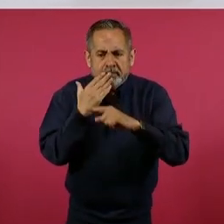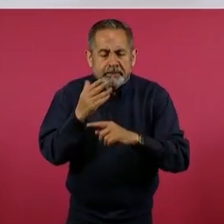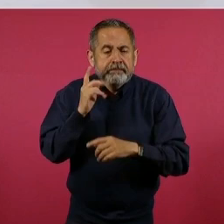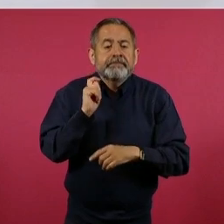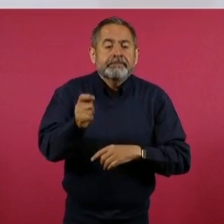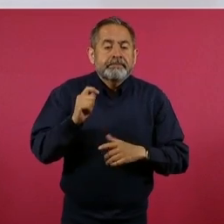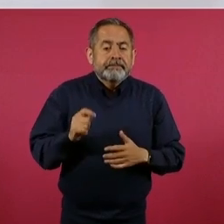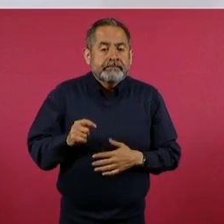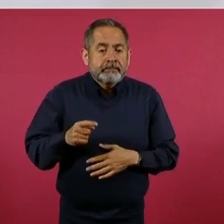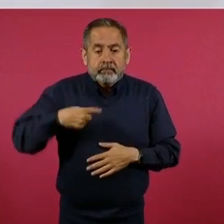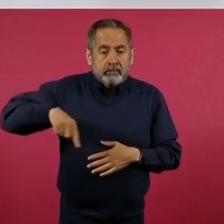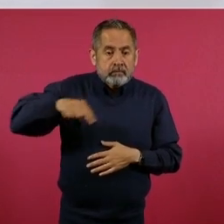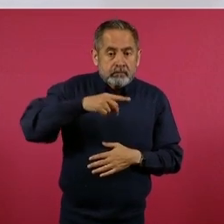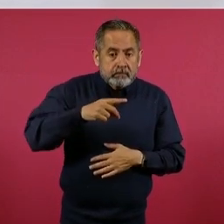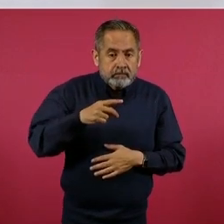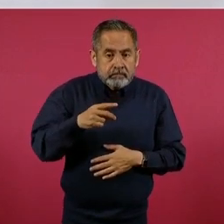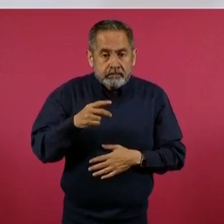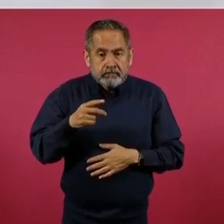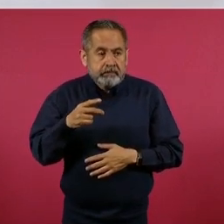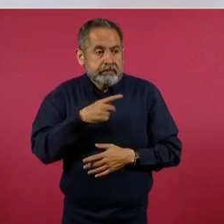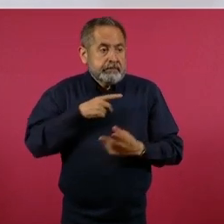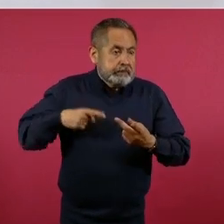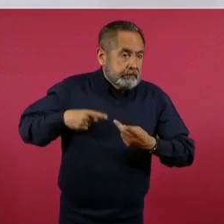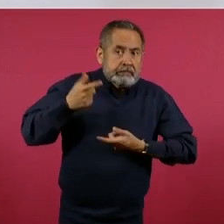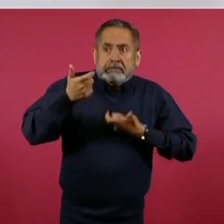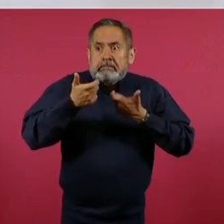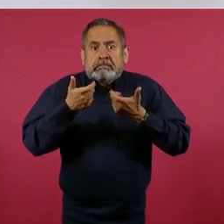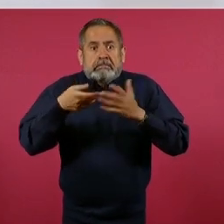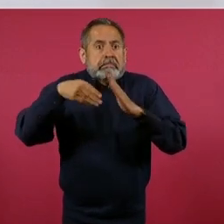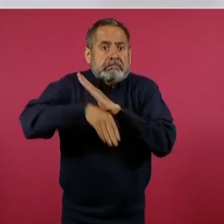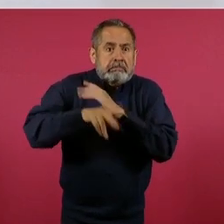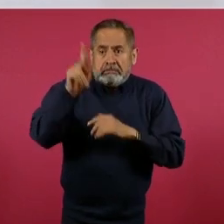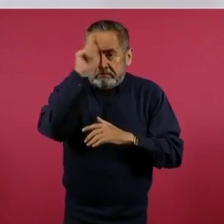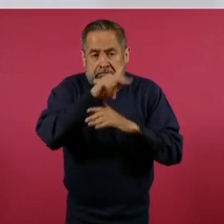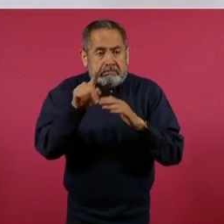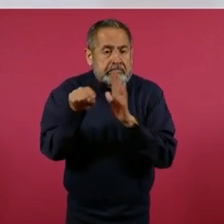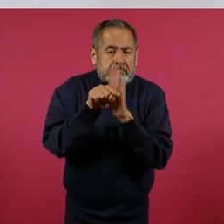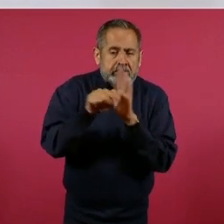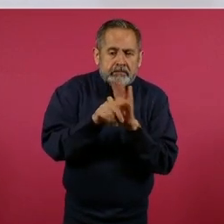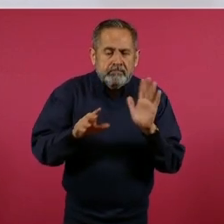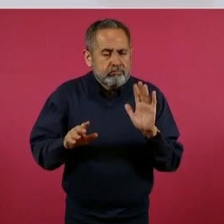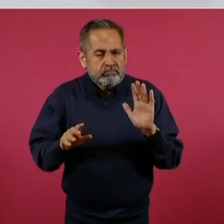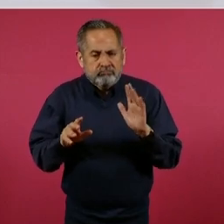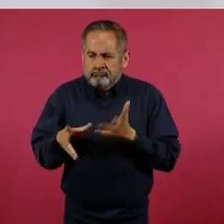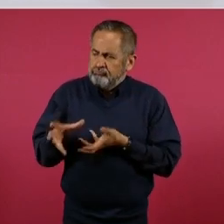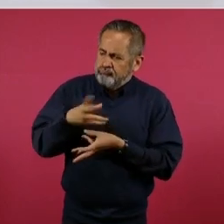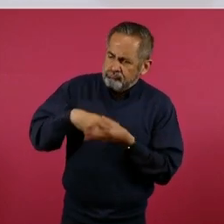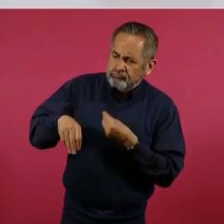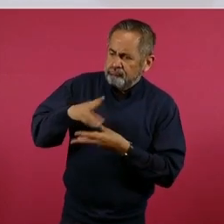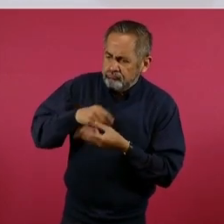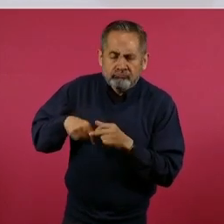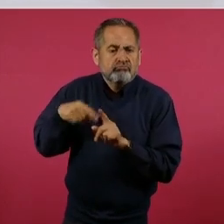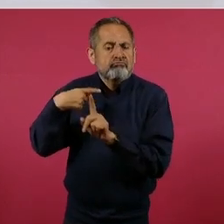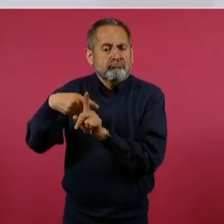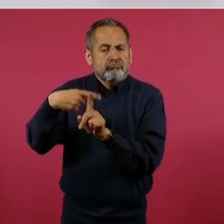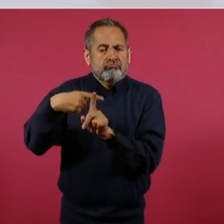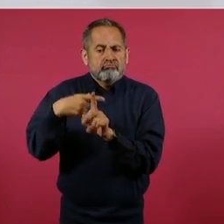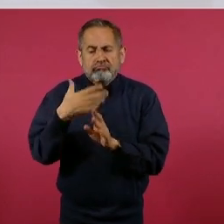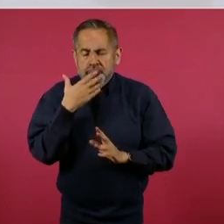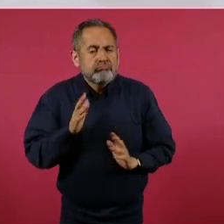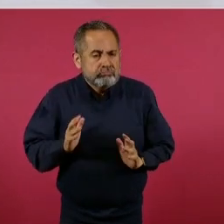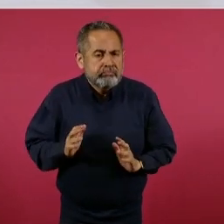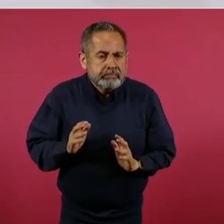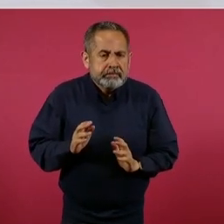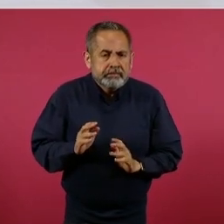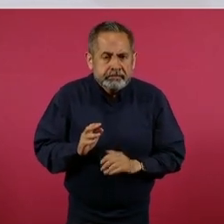No tenemos déficit comercial, es una balanza superavitaria, es decir,